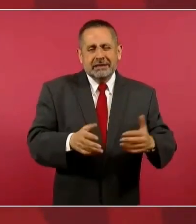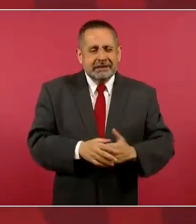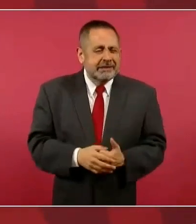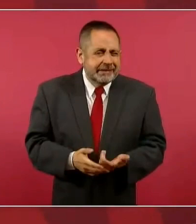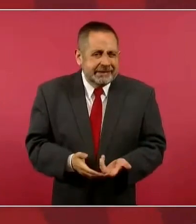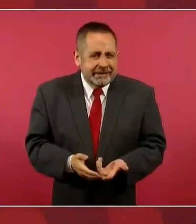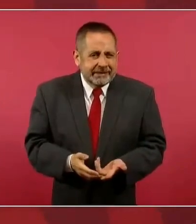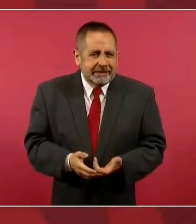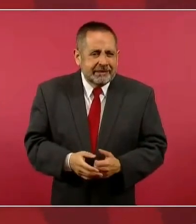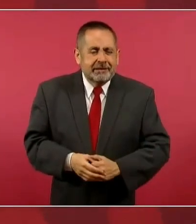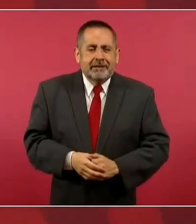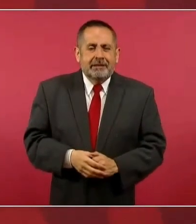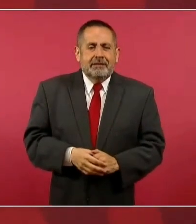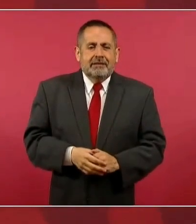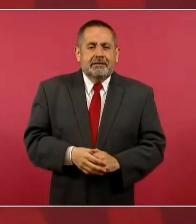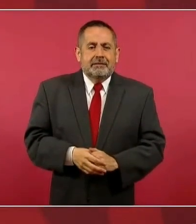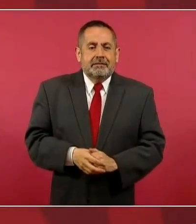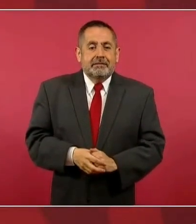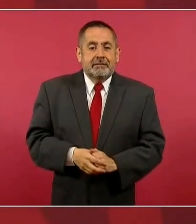cómo